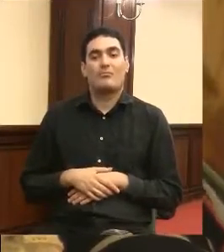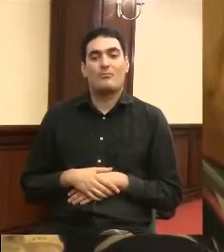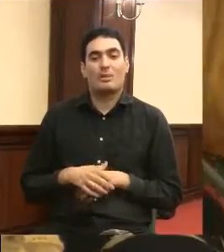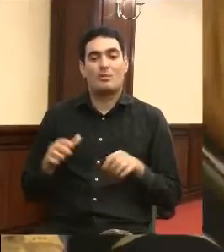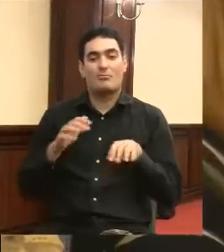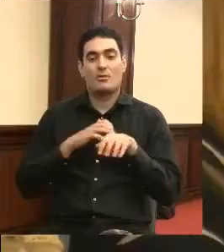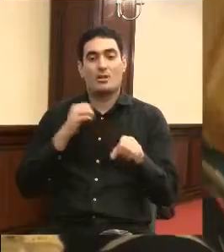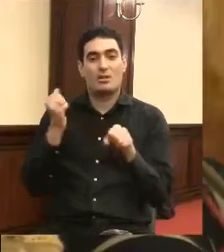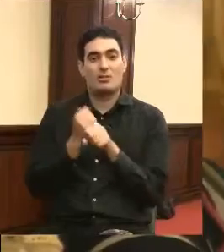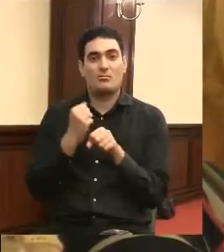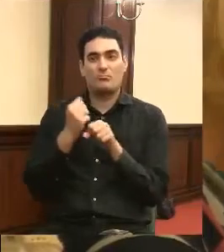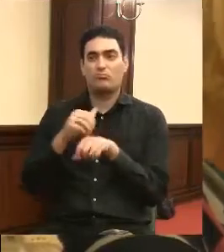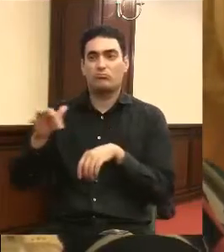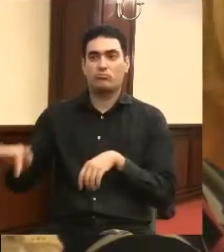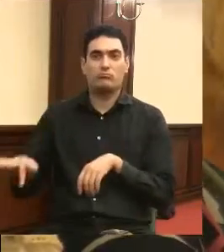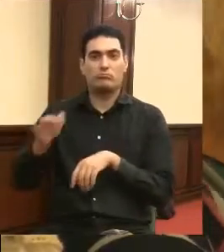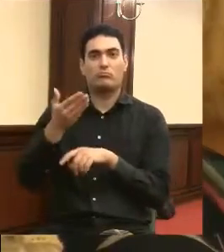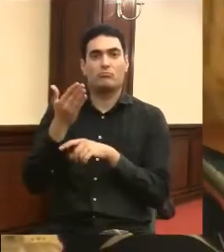dice que